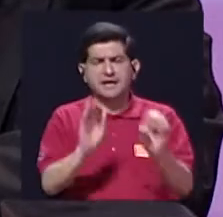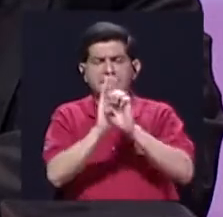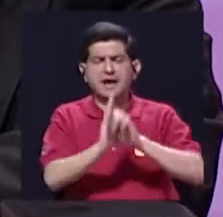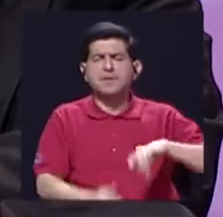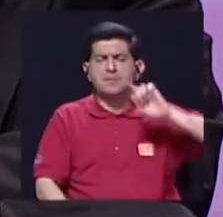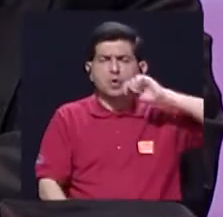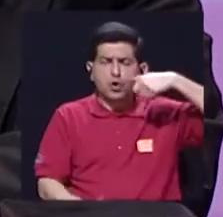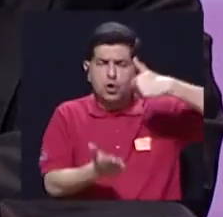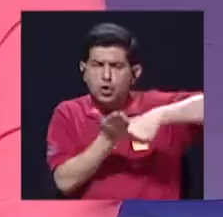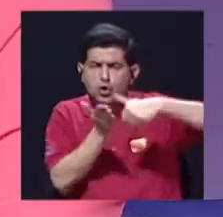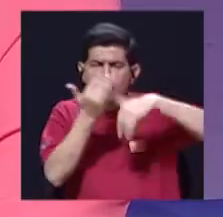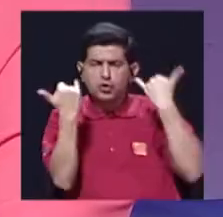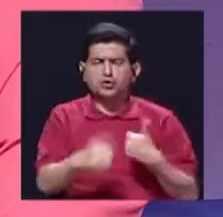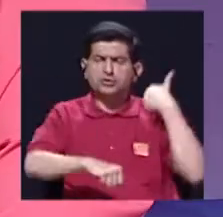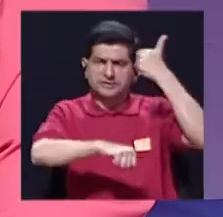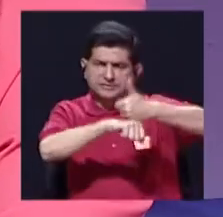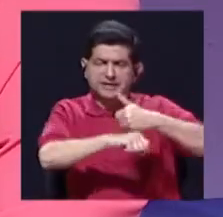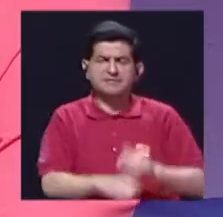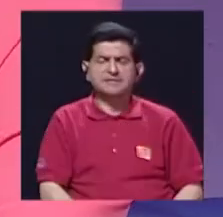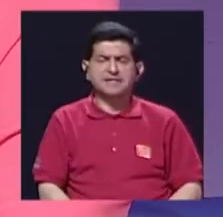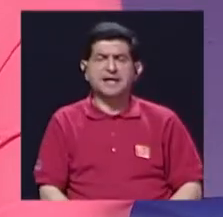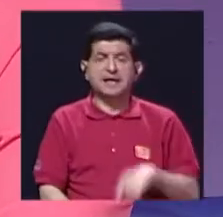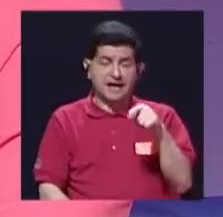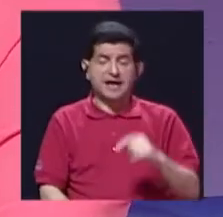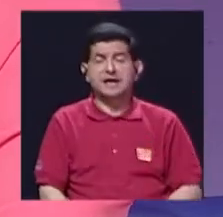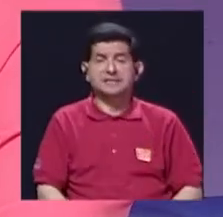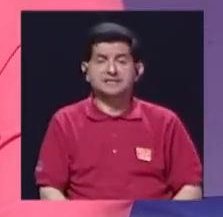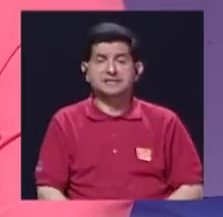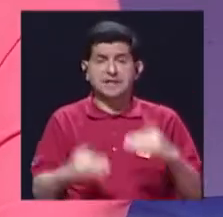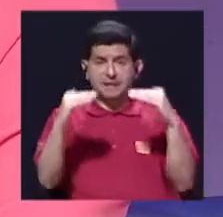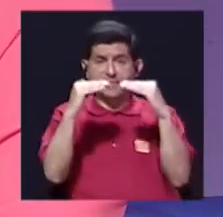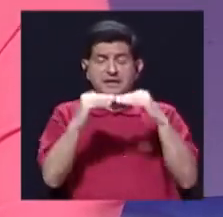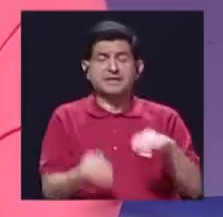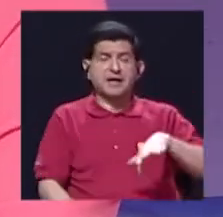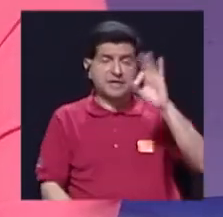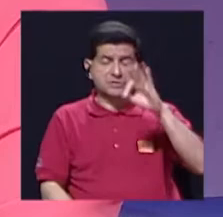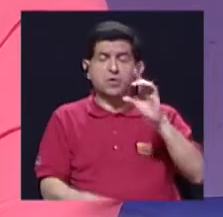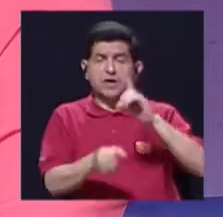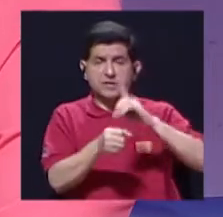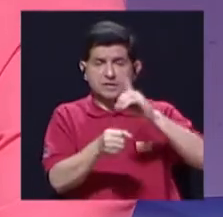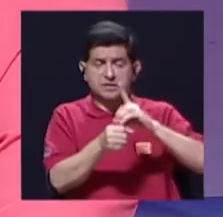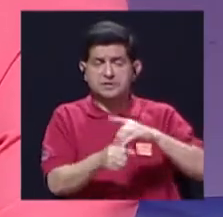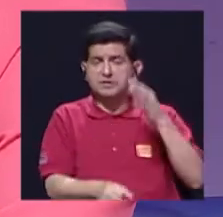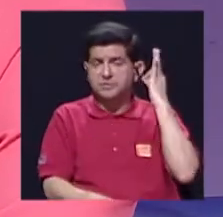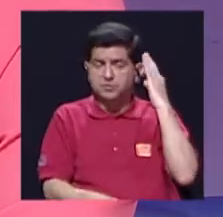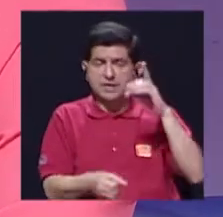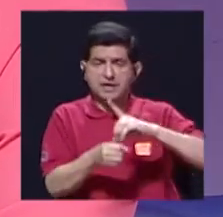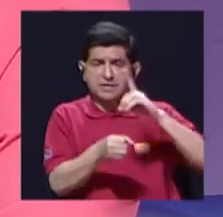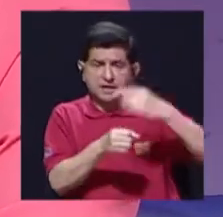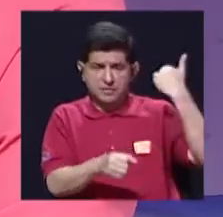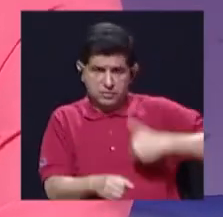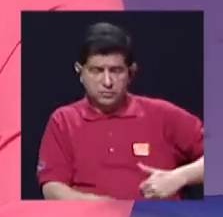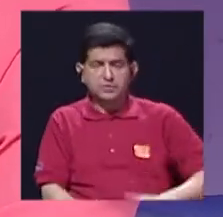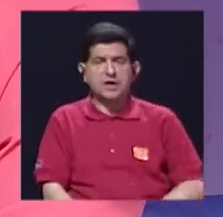Código Electoral ya establece paridad y alternabilidad, uh-huh, para elección de diputadas y diputados, uh-huh, también para las regidoras